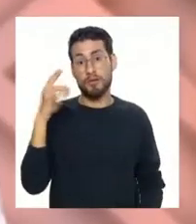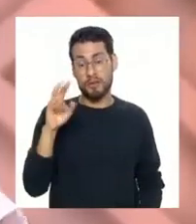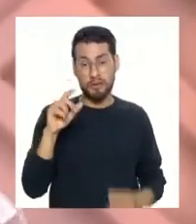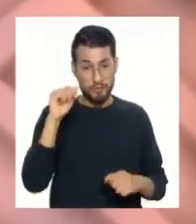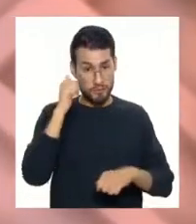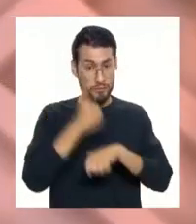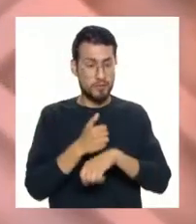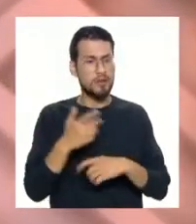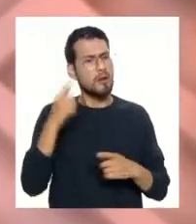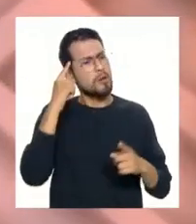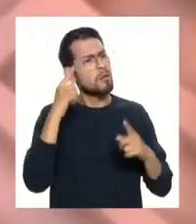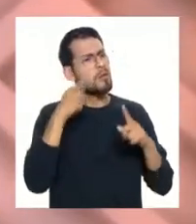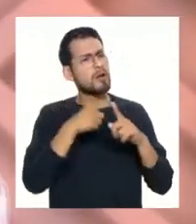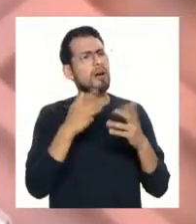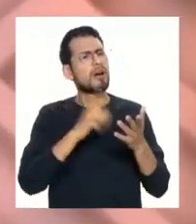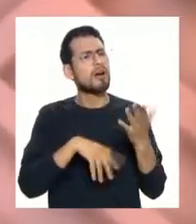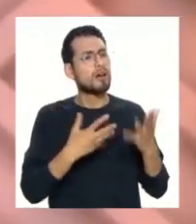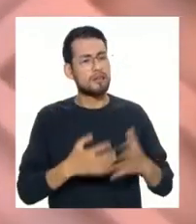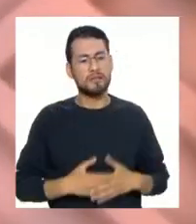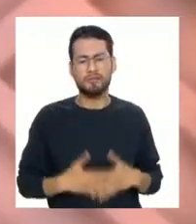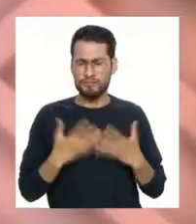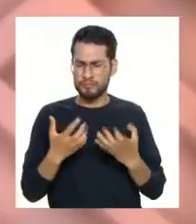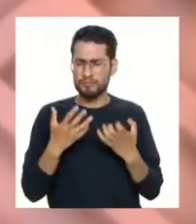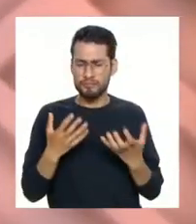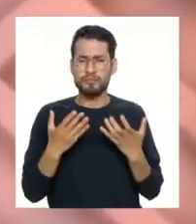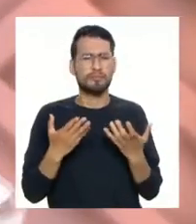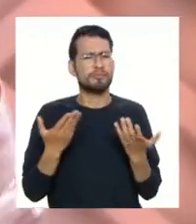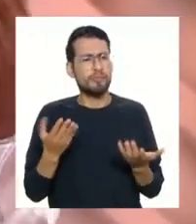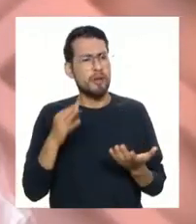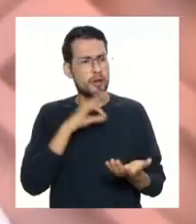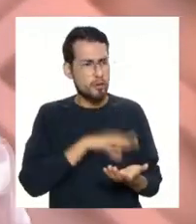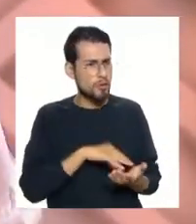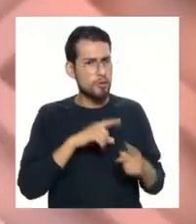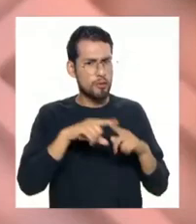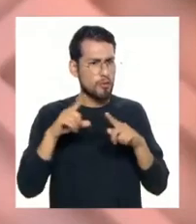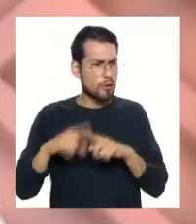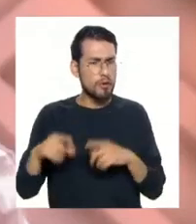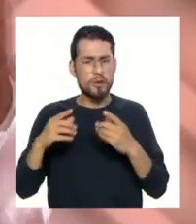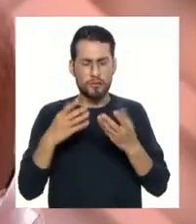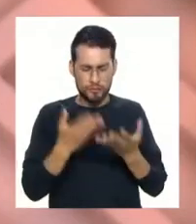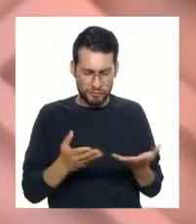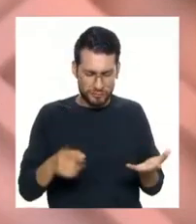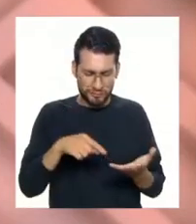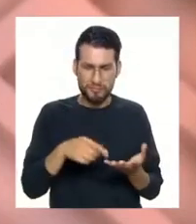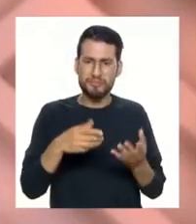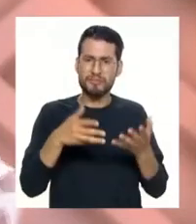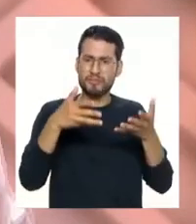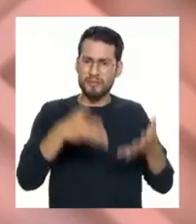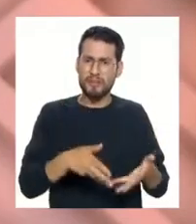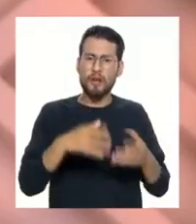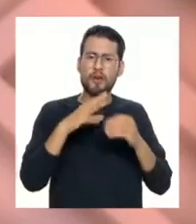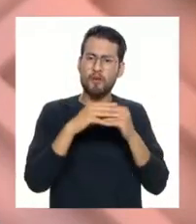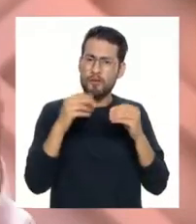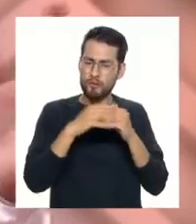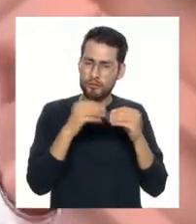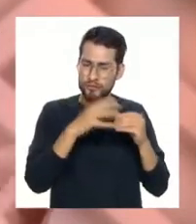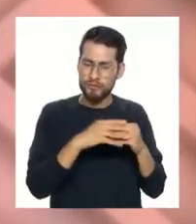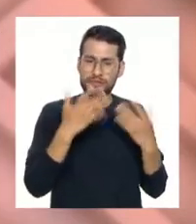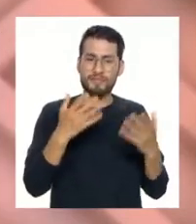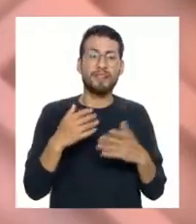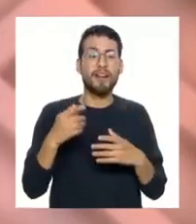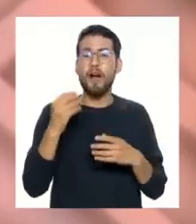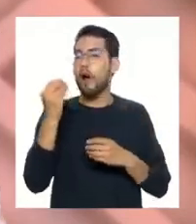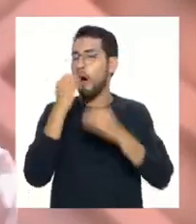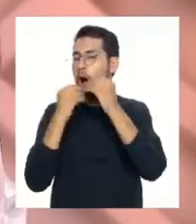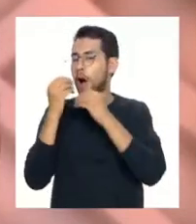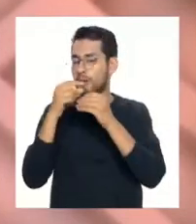2017 con la intención de aprovechar las cáscaras, los descartes de frutas que normalmente